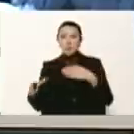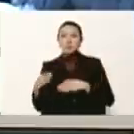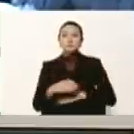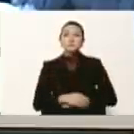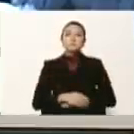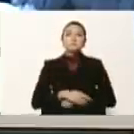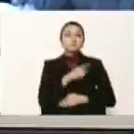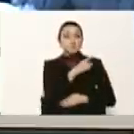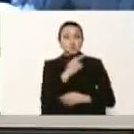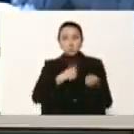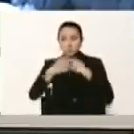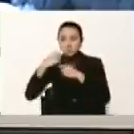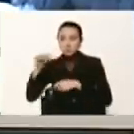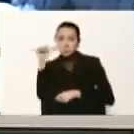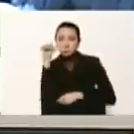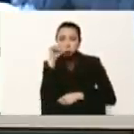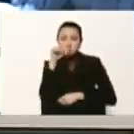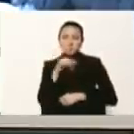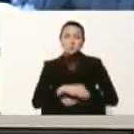del narcotráfico.